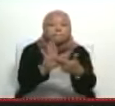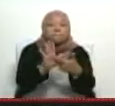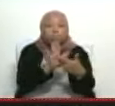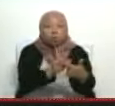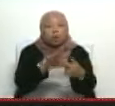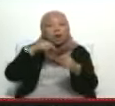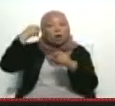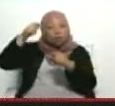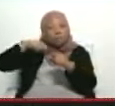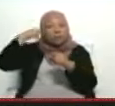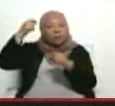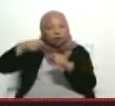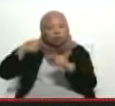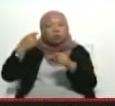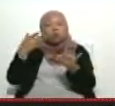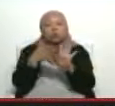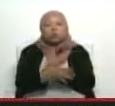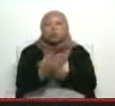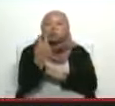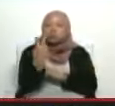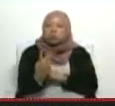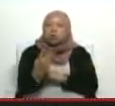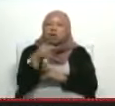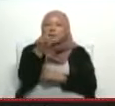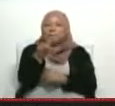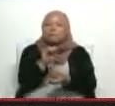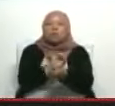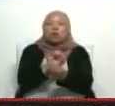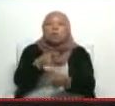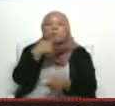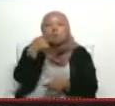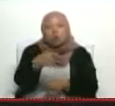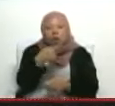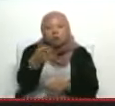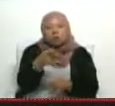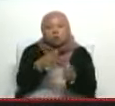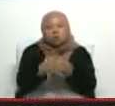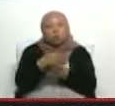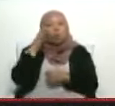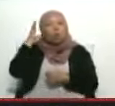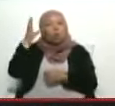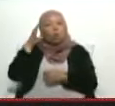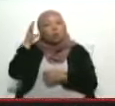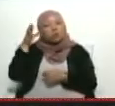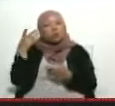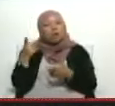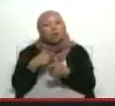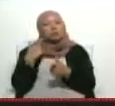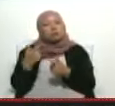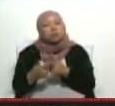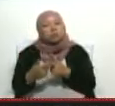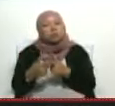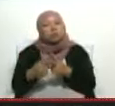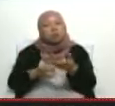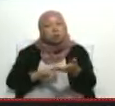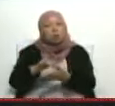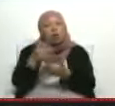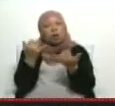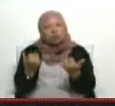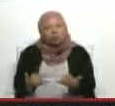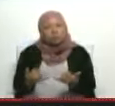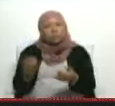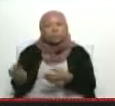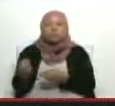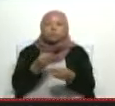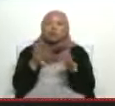video, son presos políticos y presos de conciencia y hay que entonces salir en